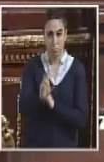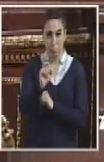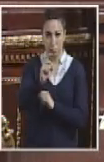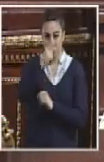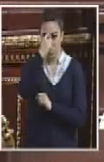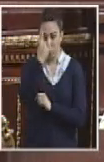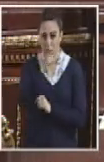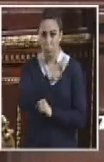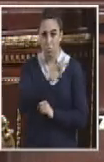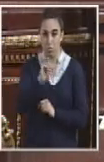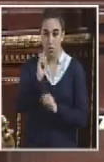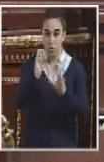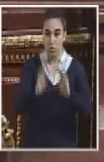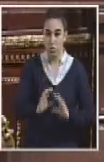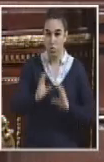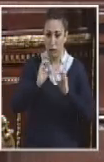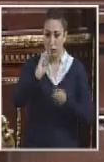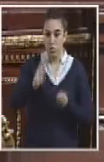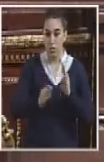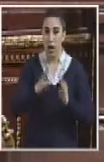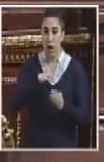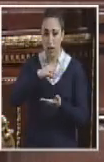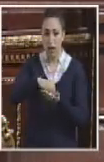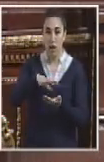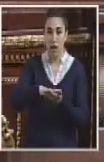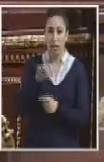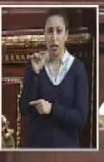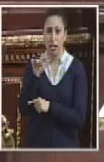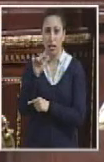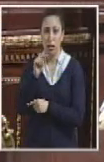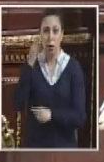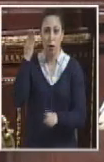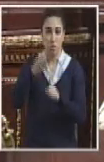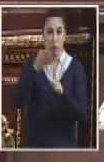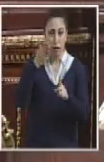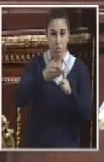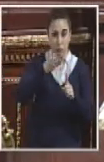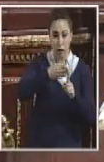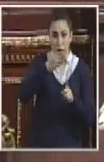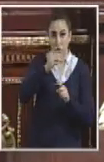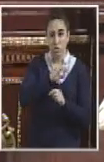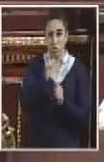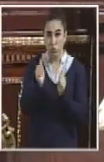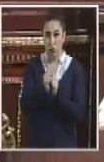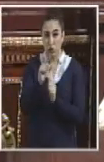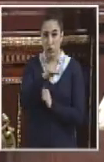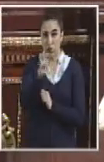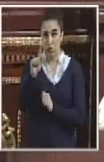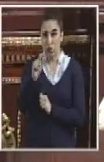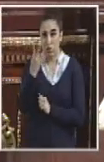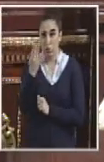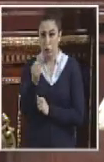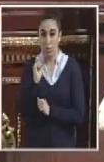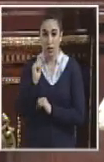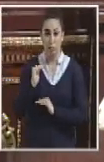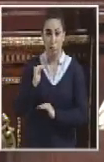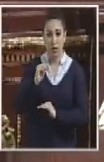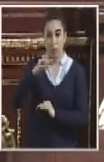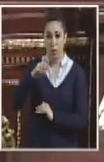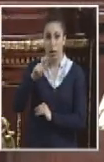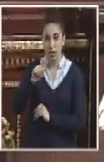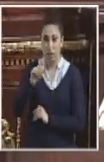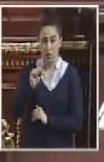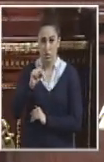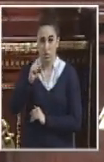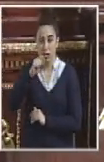que plantea 17 objetivos de desarrollo sostenible con 169 metas de carácter integrado